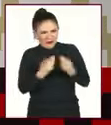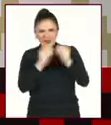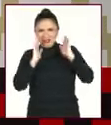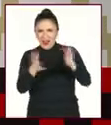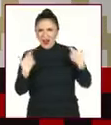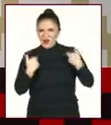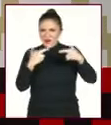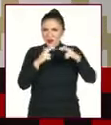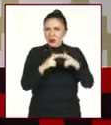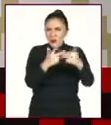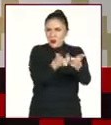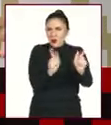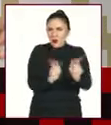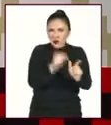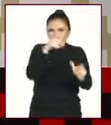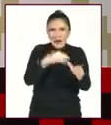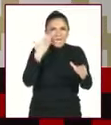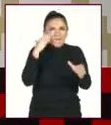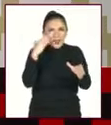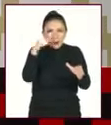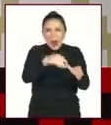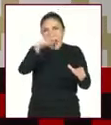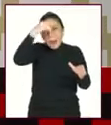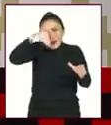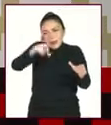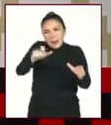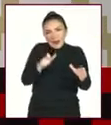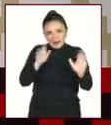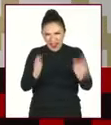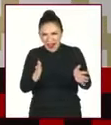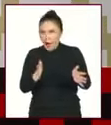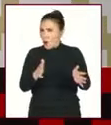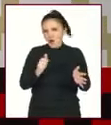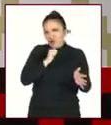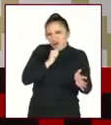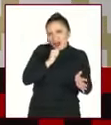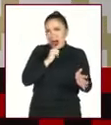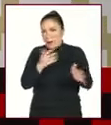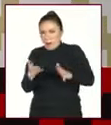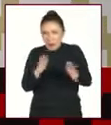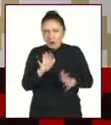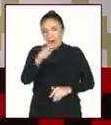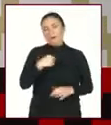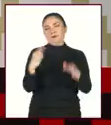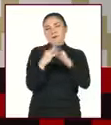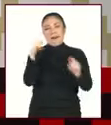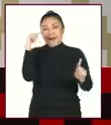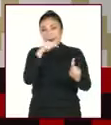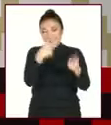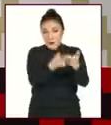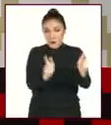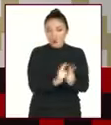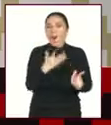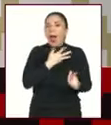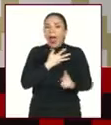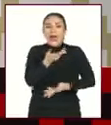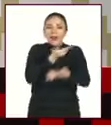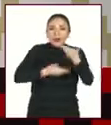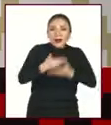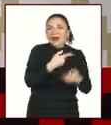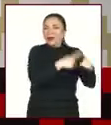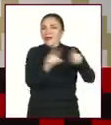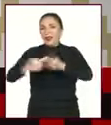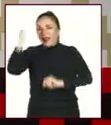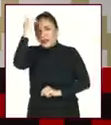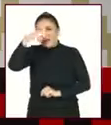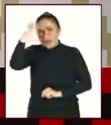grupo Docentesaprende.mx en Facebook? ¿Sí? ¿No? Les platico rápido. En este espacio se intercambian